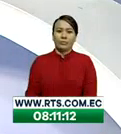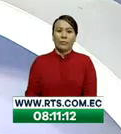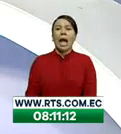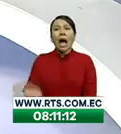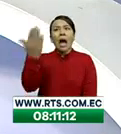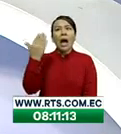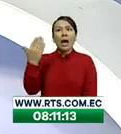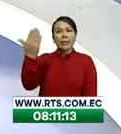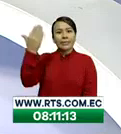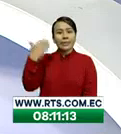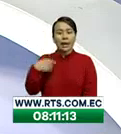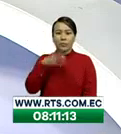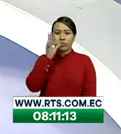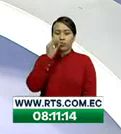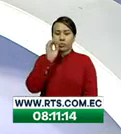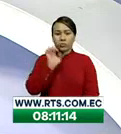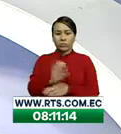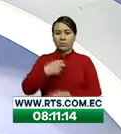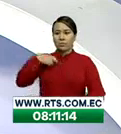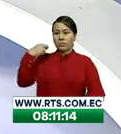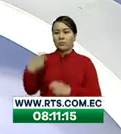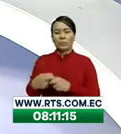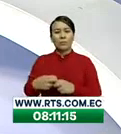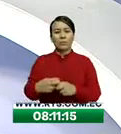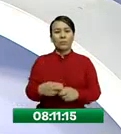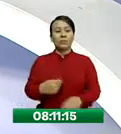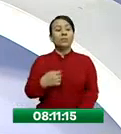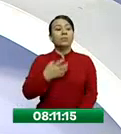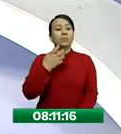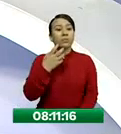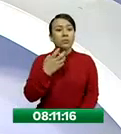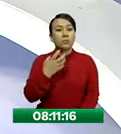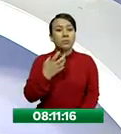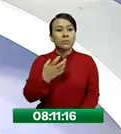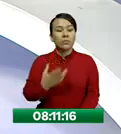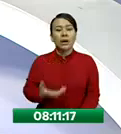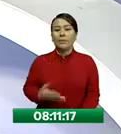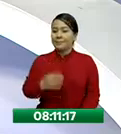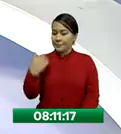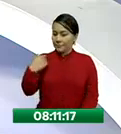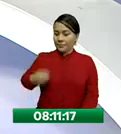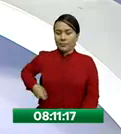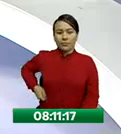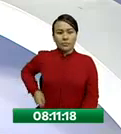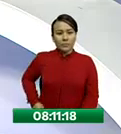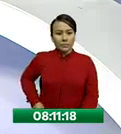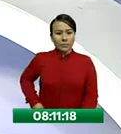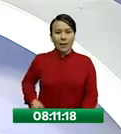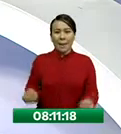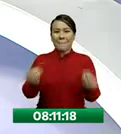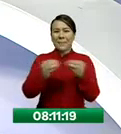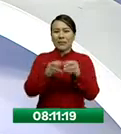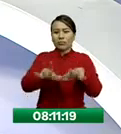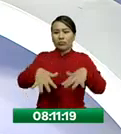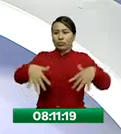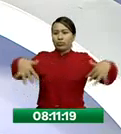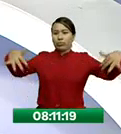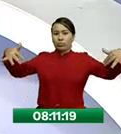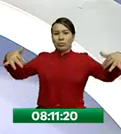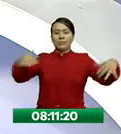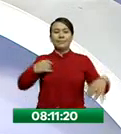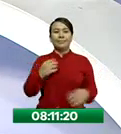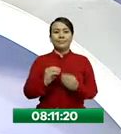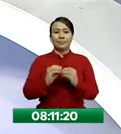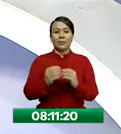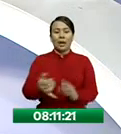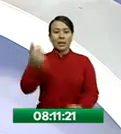con la CTE, ¿sabes por qué? Porque la CTE andan armados, ¿no? Y eran mucho más numéricos, de tal manera que tú, una